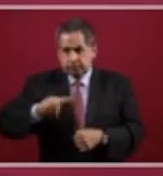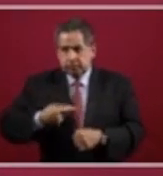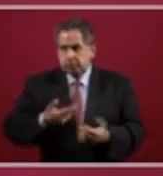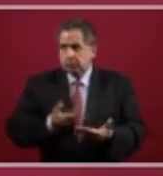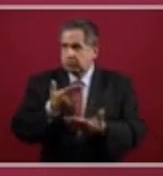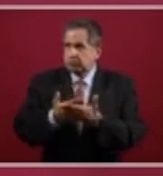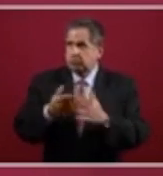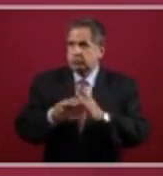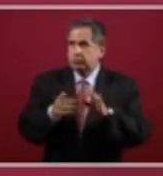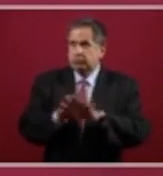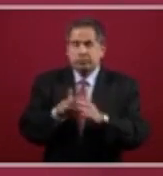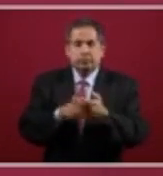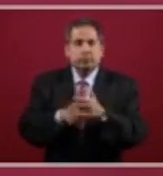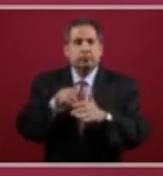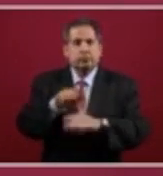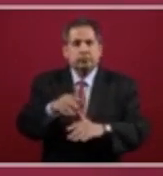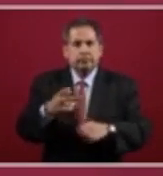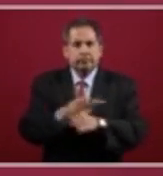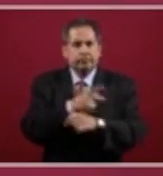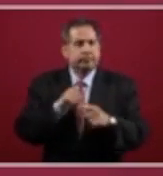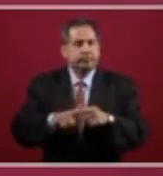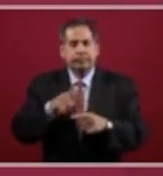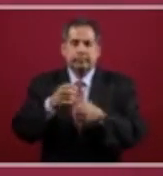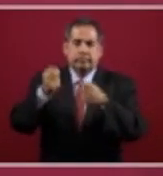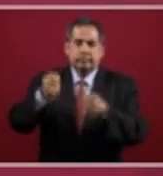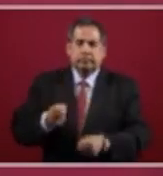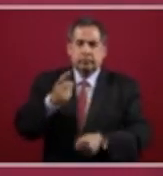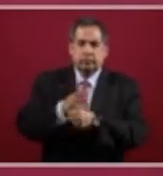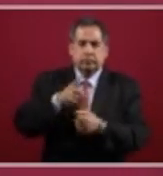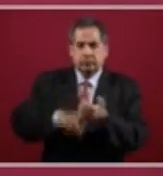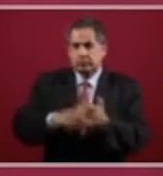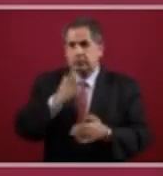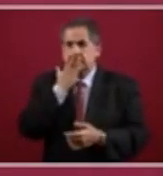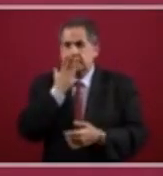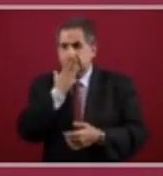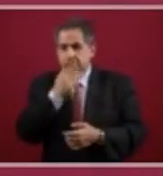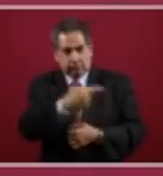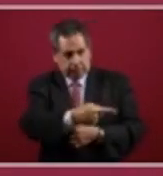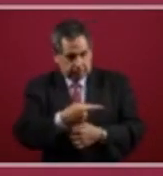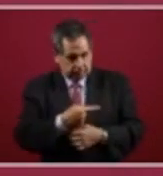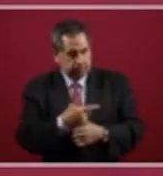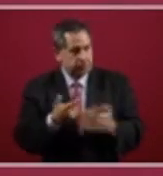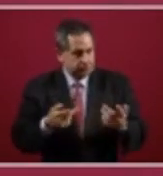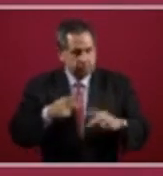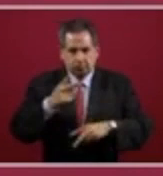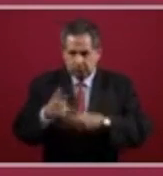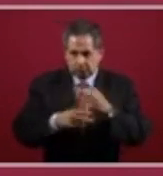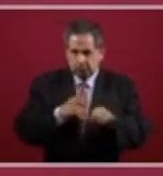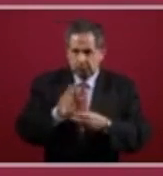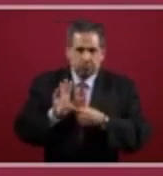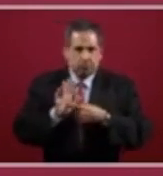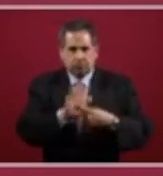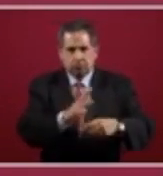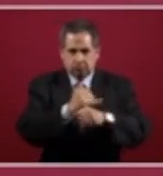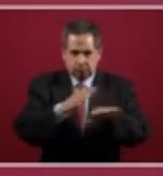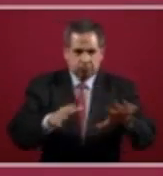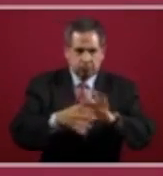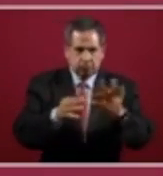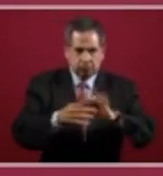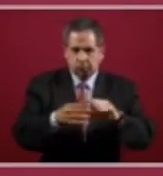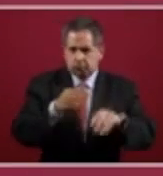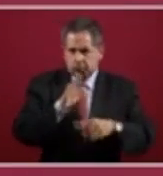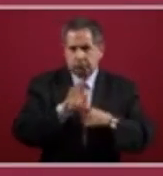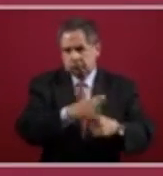planteó lo de la situación de seguridad en Sonora. Quedamos que íbamos a presentar un informe